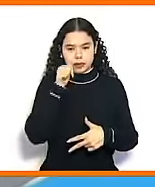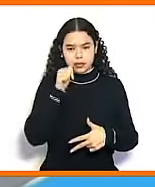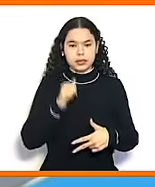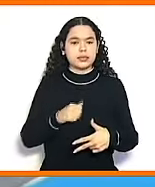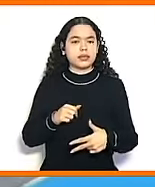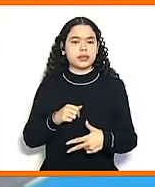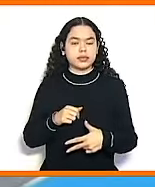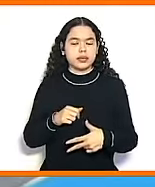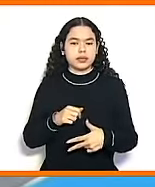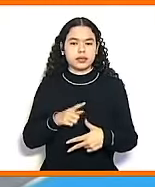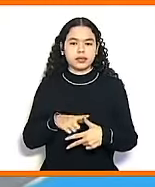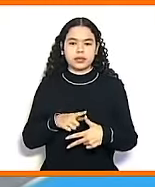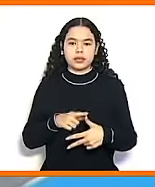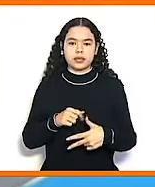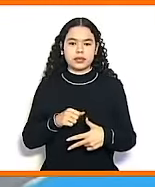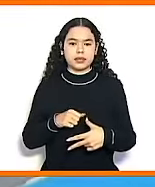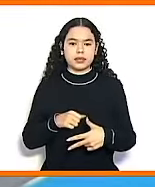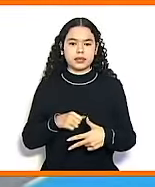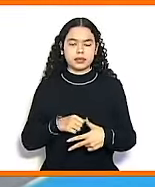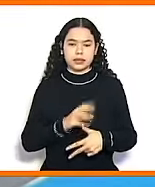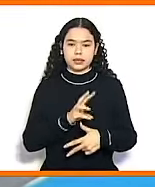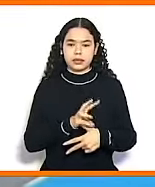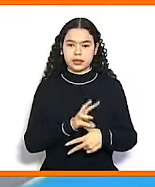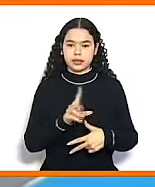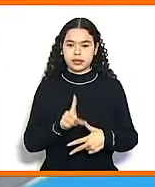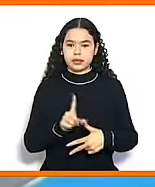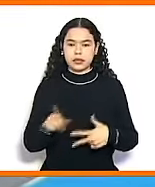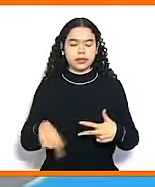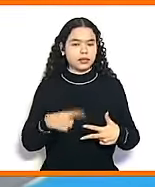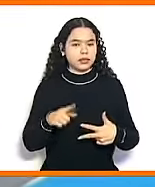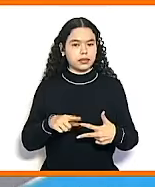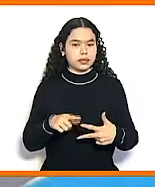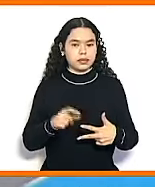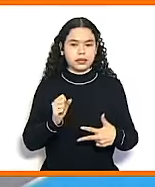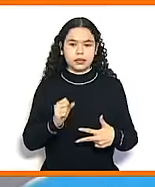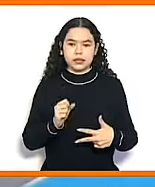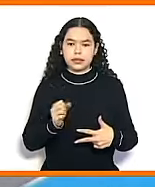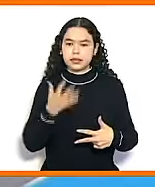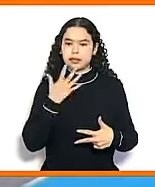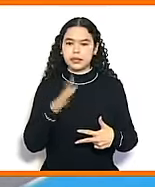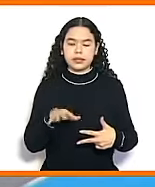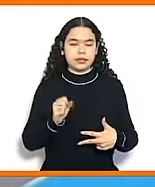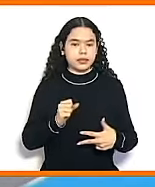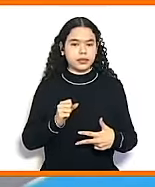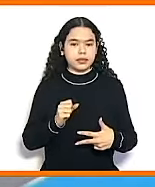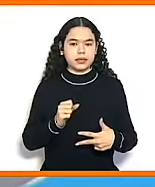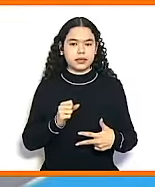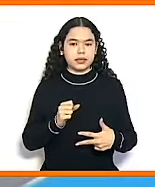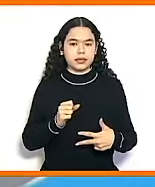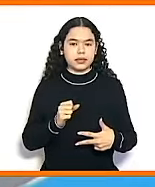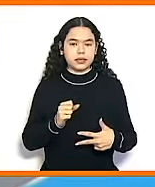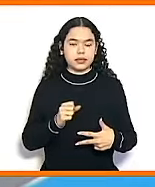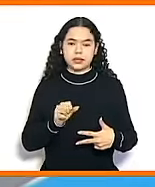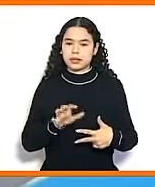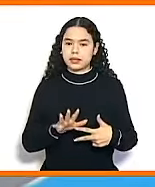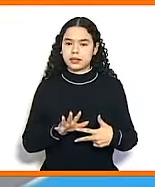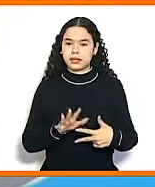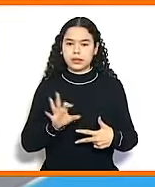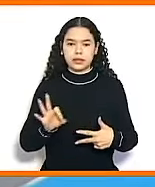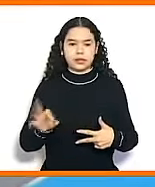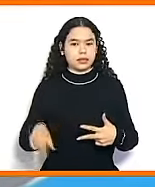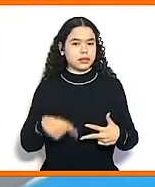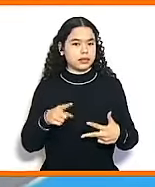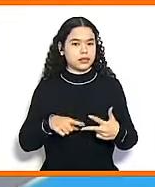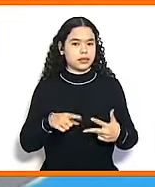atentos porque es el 61 segundo número ganador mucha suerte porque este es el 59